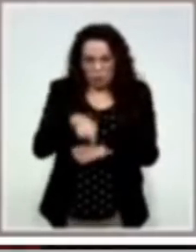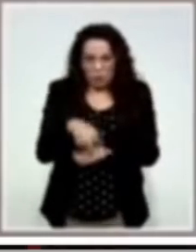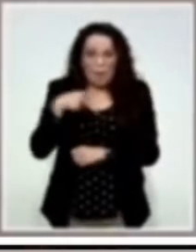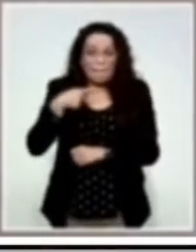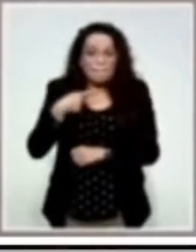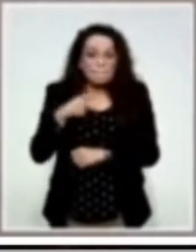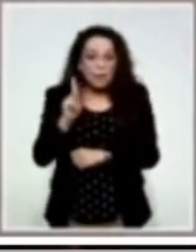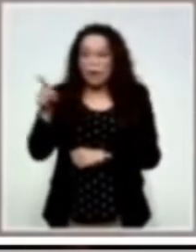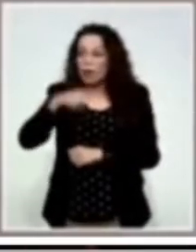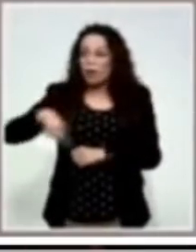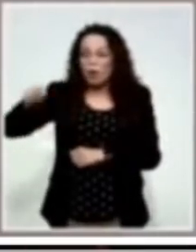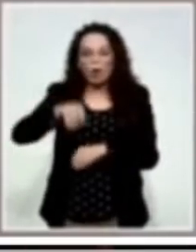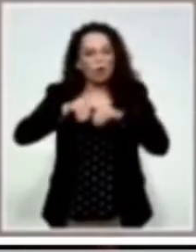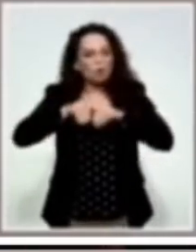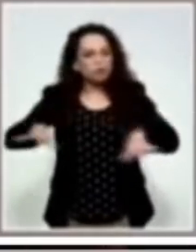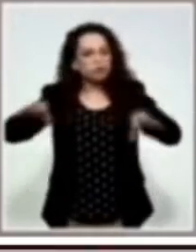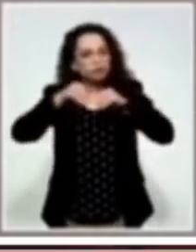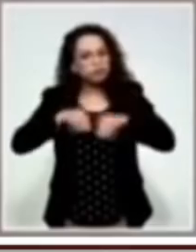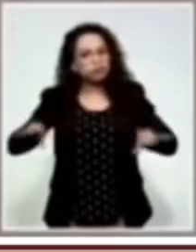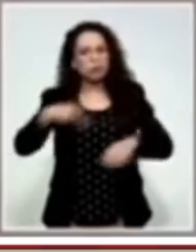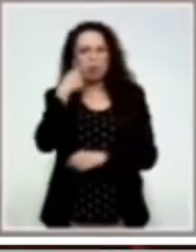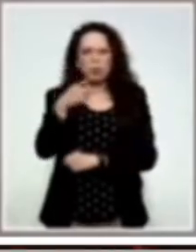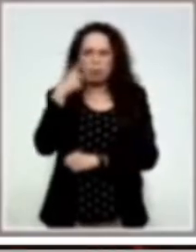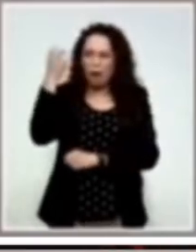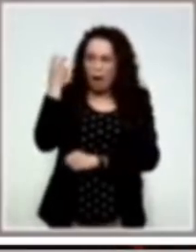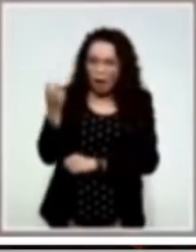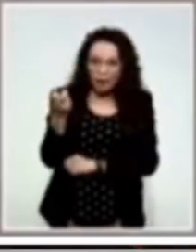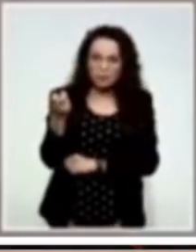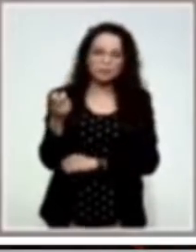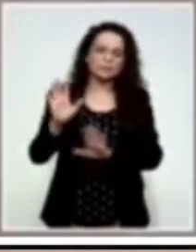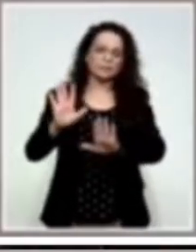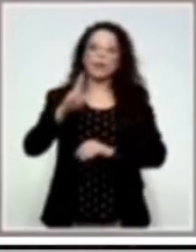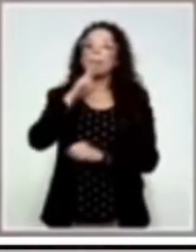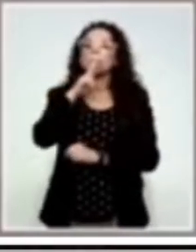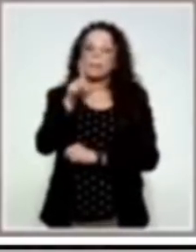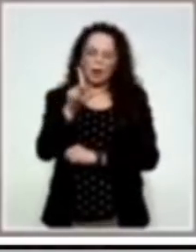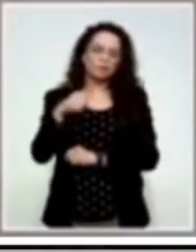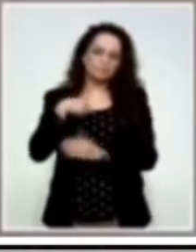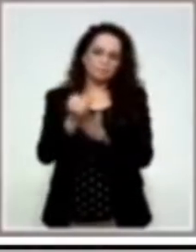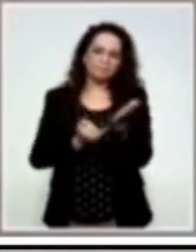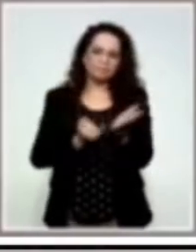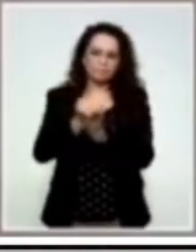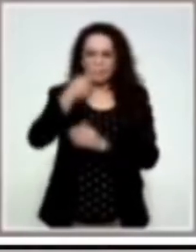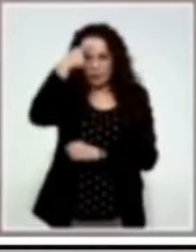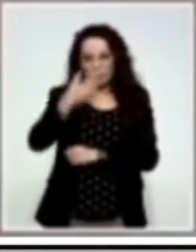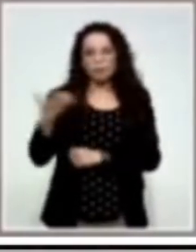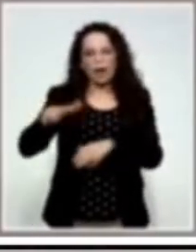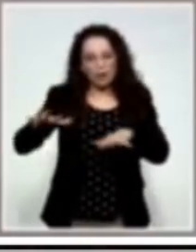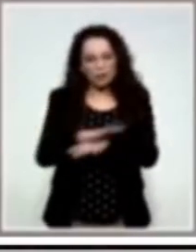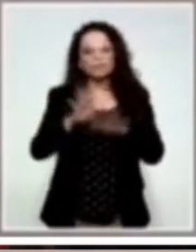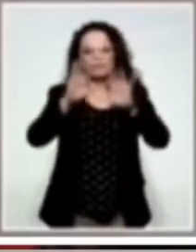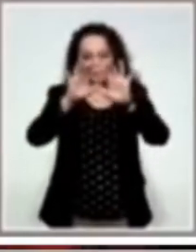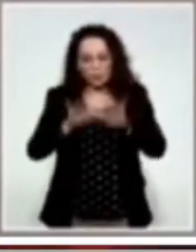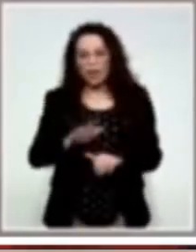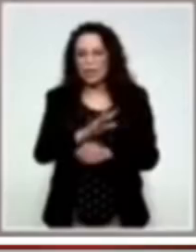versiones interesadas, se tomó la decisión de que se transcribiera la versión estenográfica. Y para votar el documento